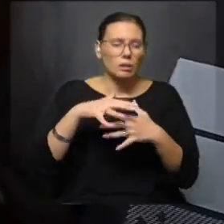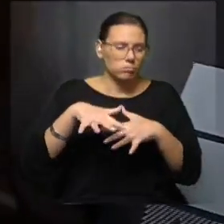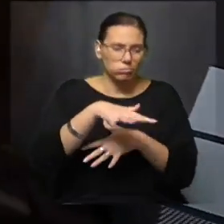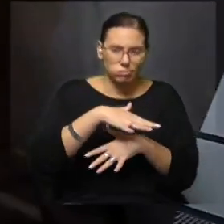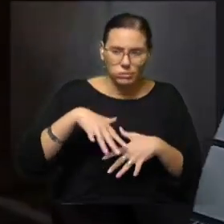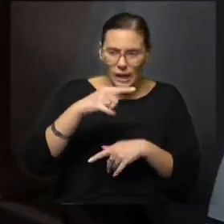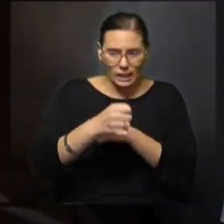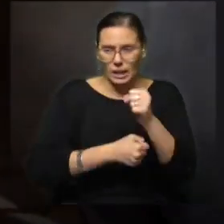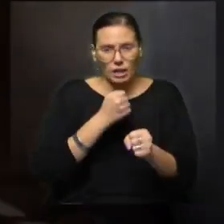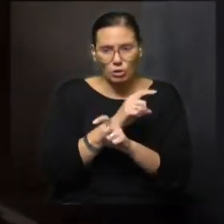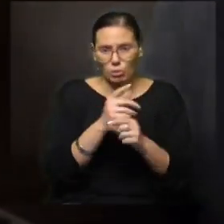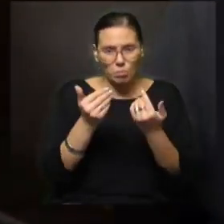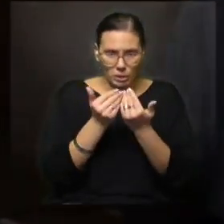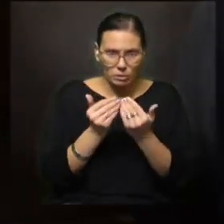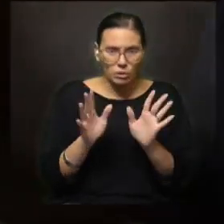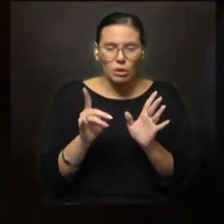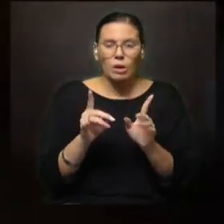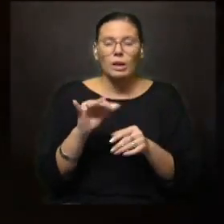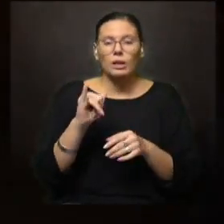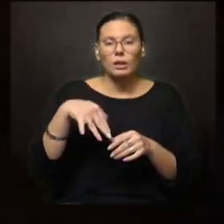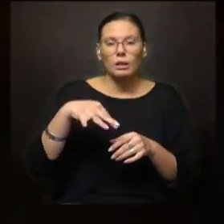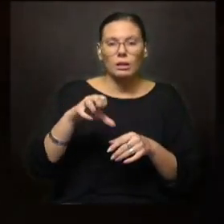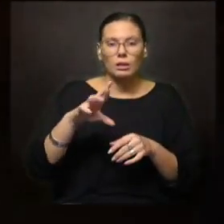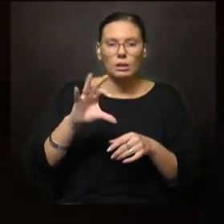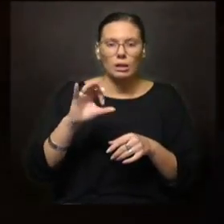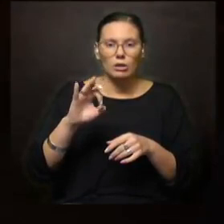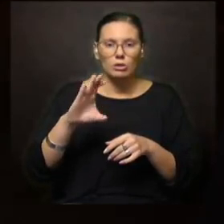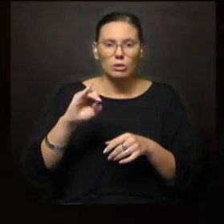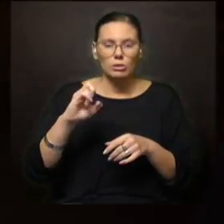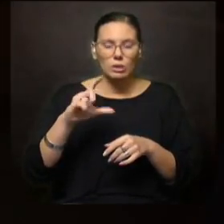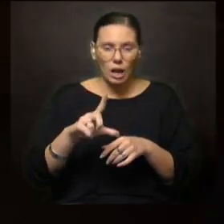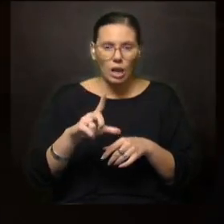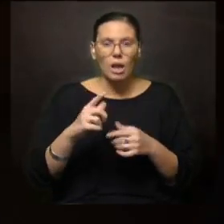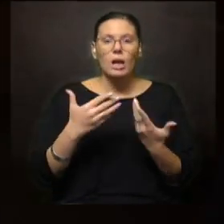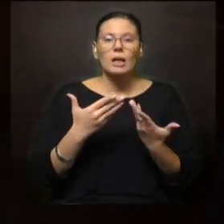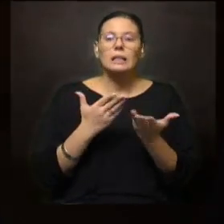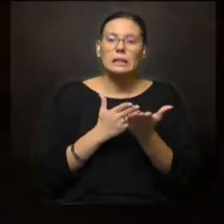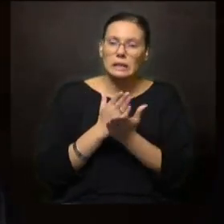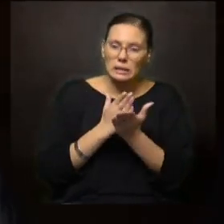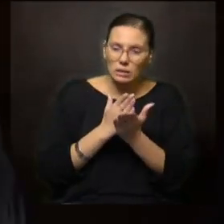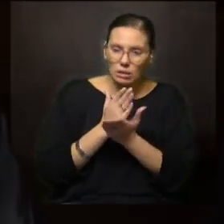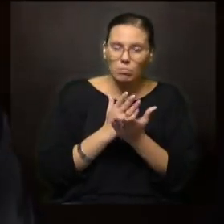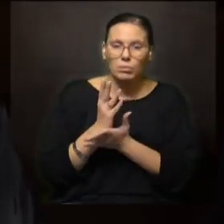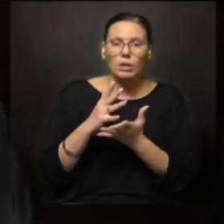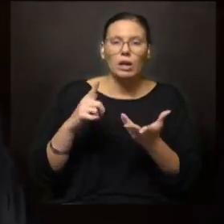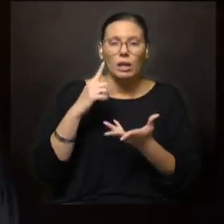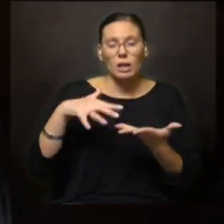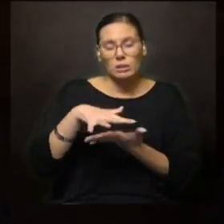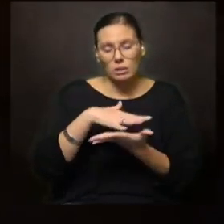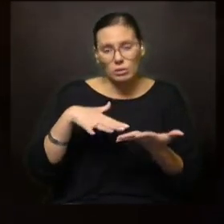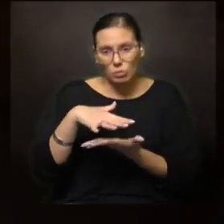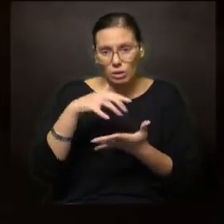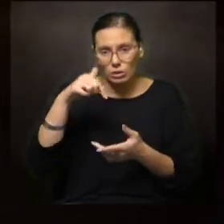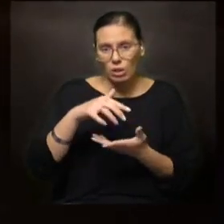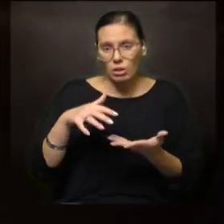no es de este año. La Intersocial siempre ha tratado de proyectarse sobre el conjunto de la realidad de